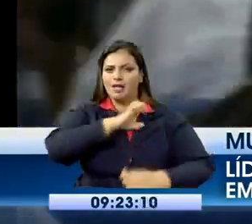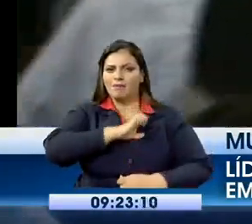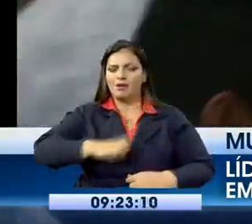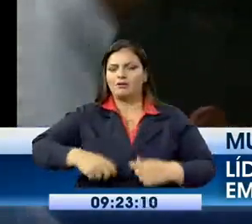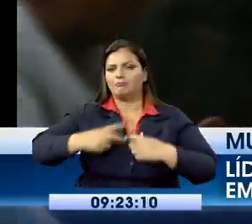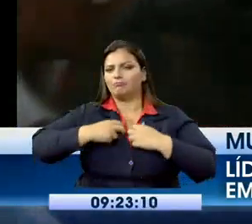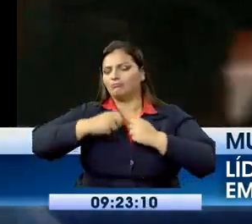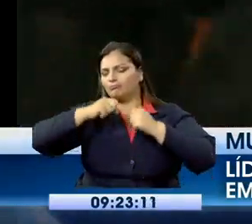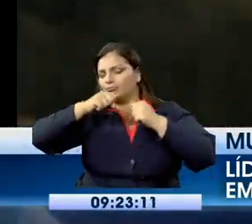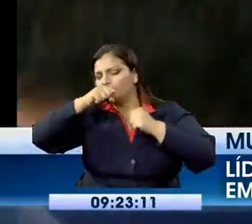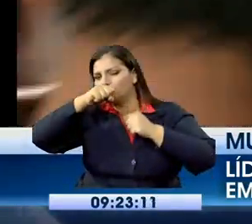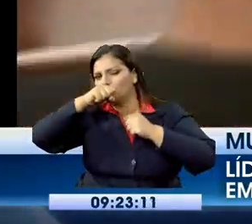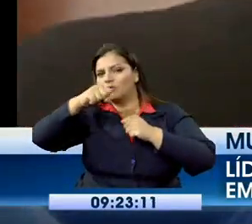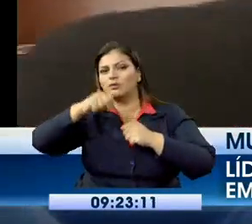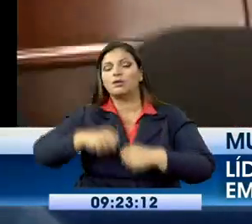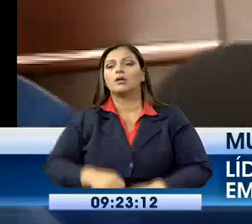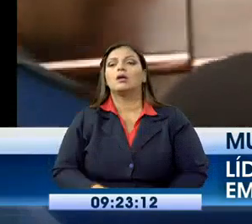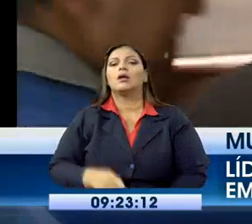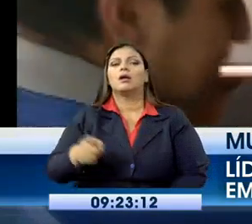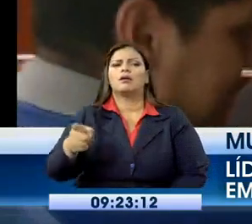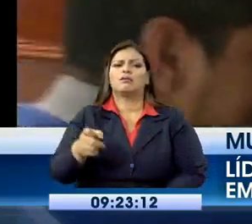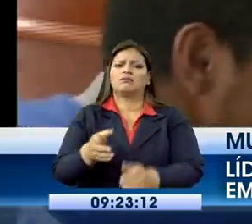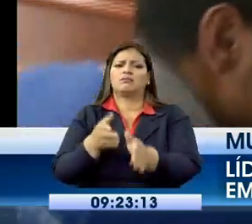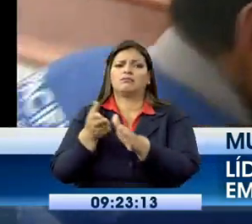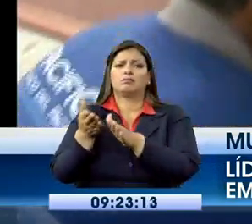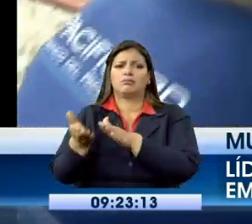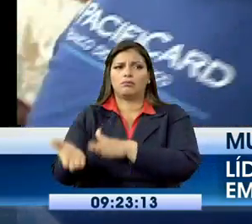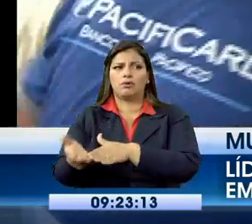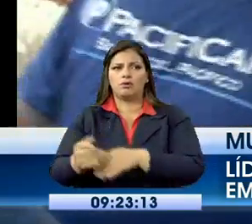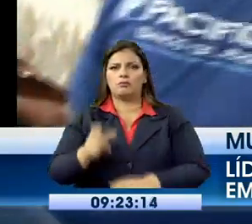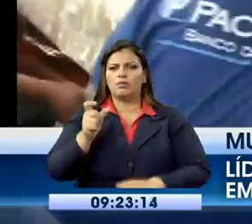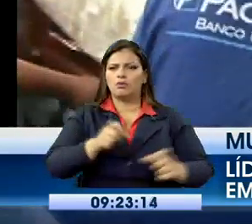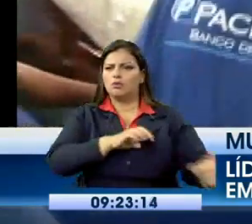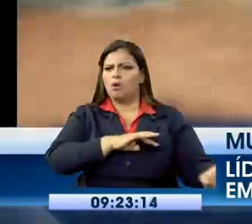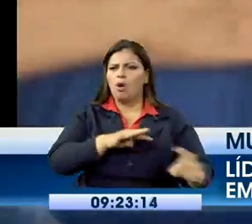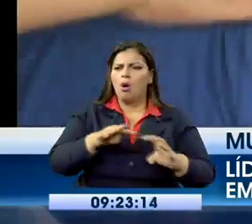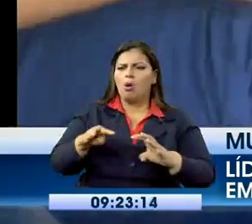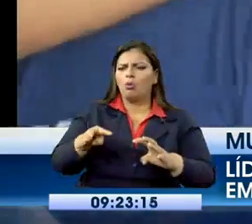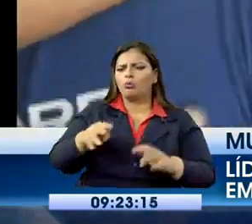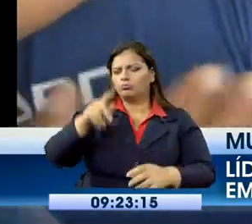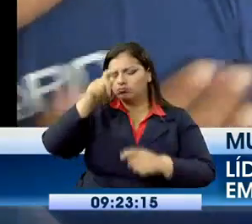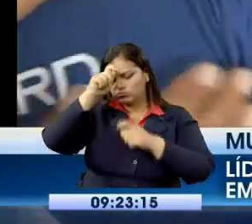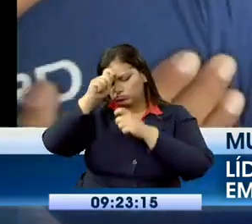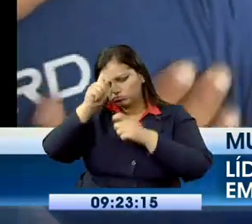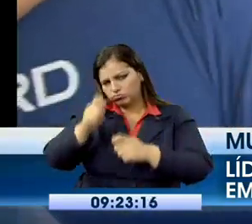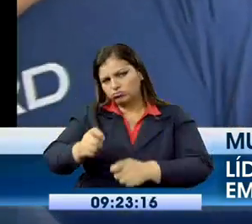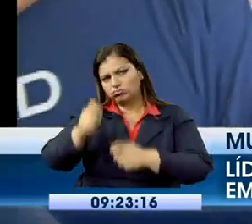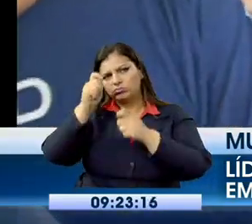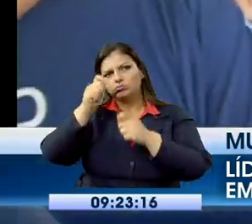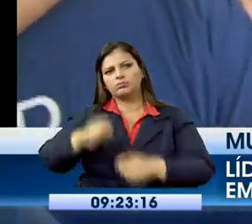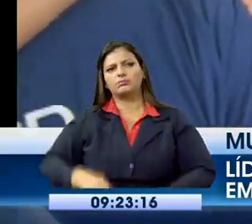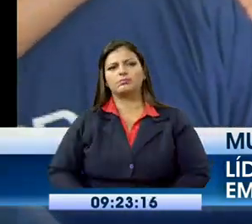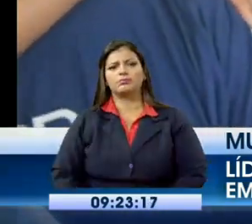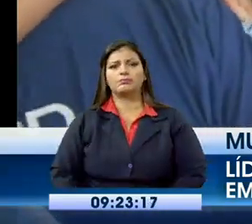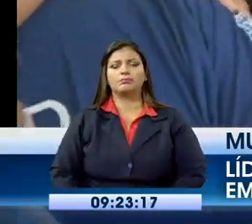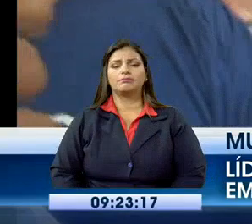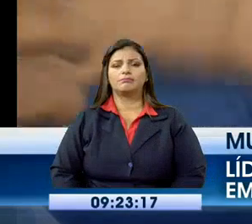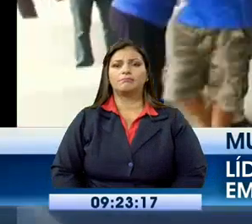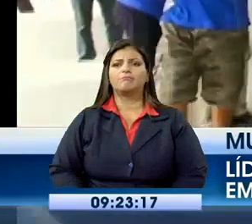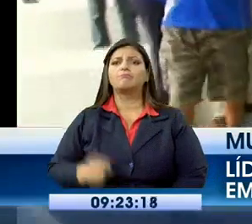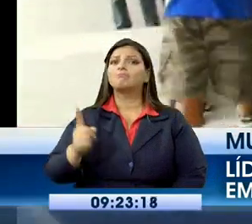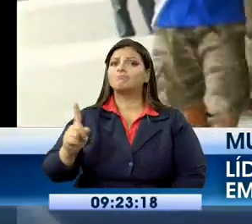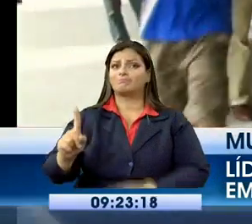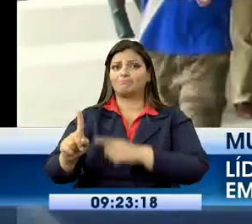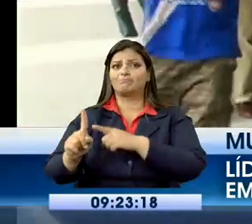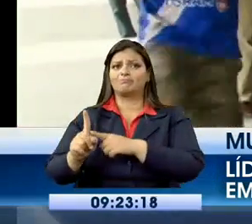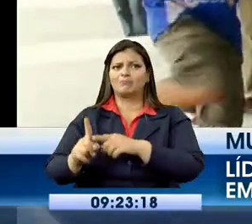los equipos del Astillero, recibió los homenajes de una fanaticada y de una institución deportiva que siempre admiró el apoyo que le